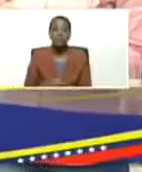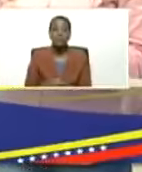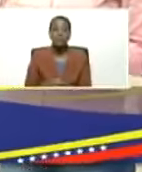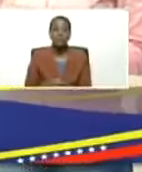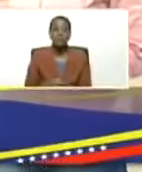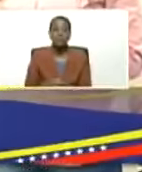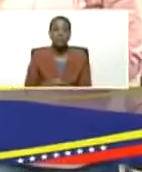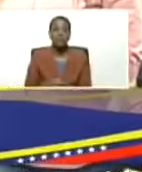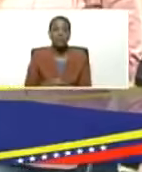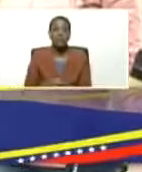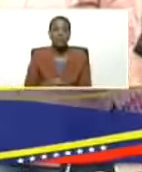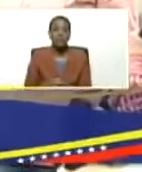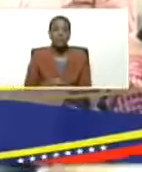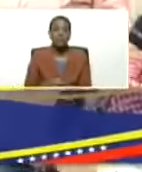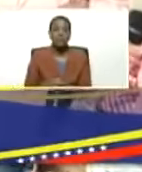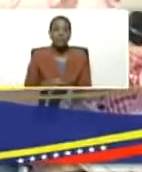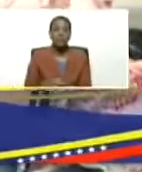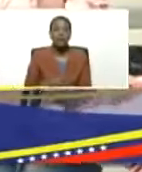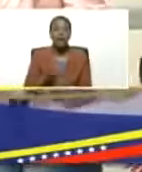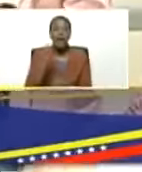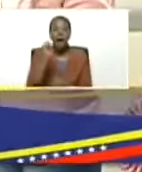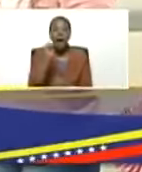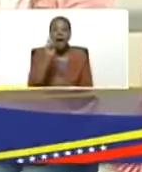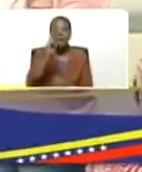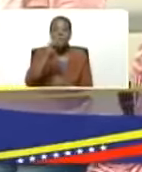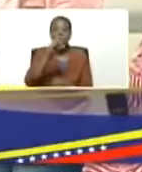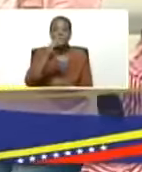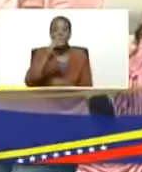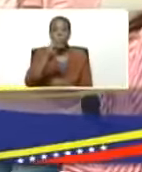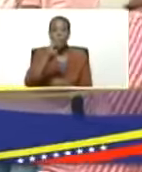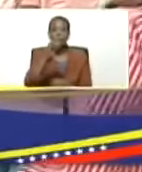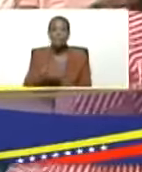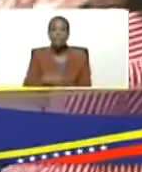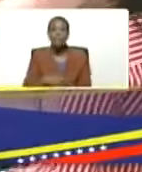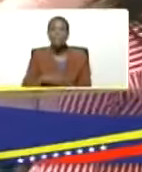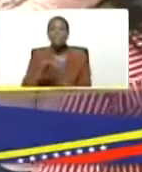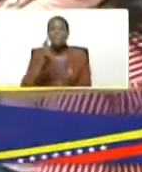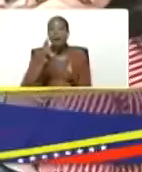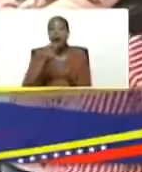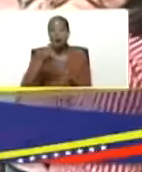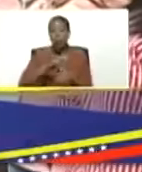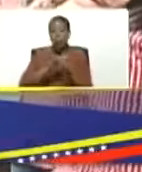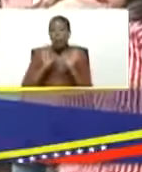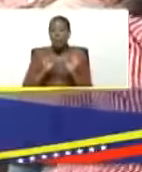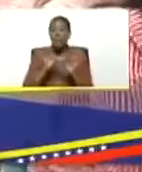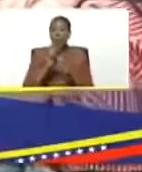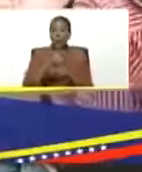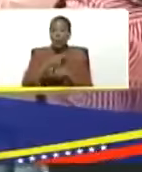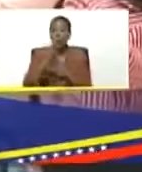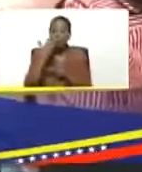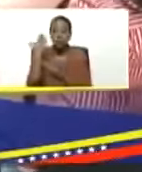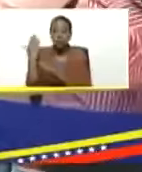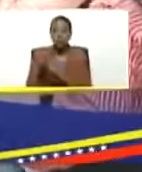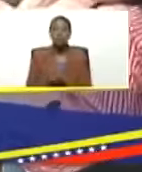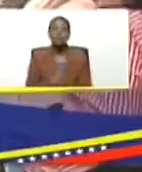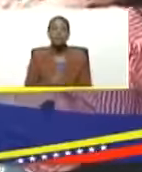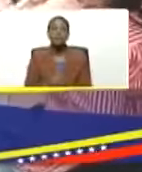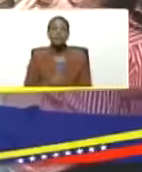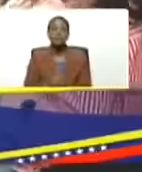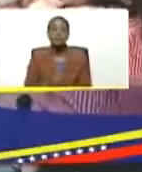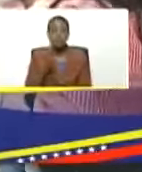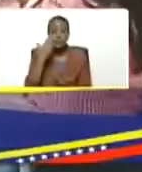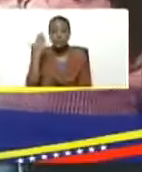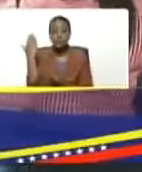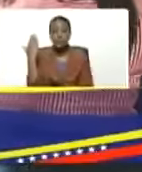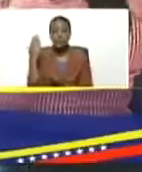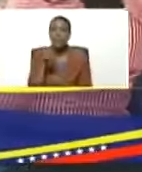no... Anatomopatóloga, felicitaciones, profesionales, miren... Segundo laboratorio de miren anatomía esto, patológica Silvia, para